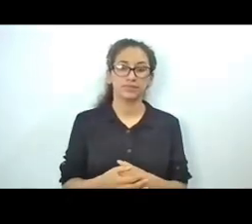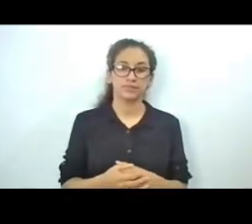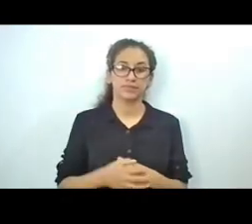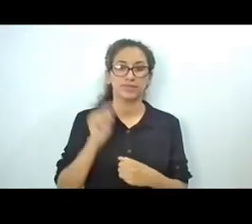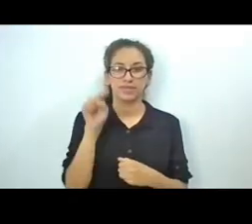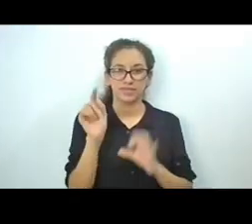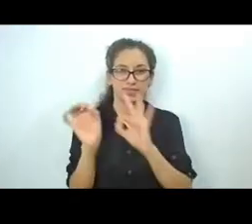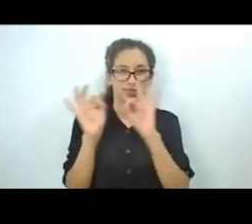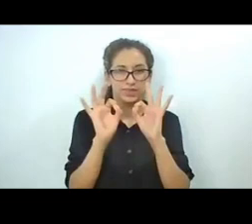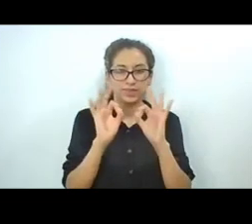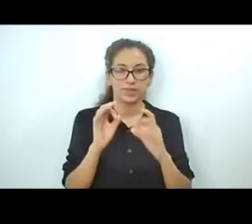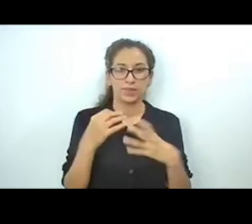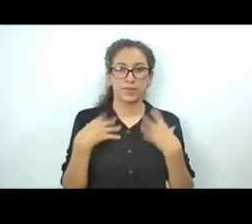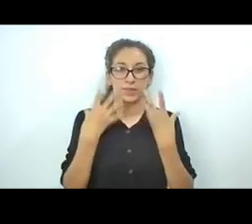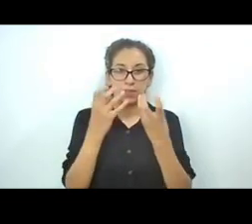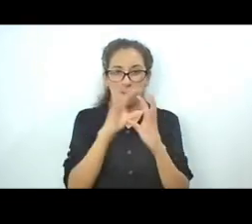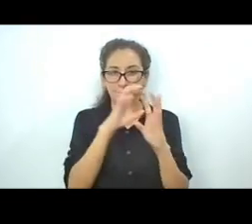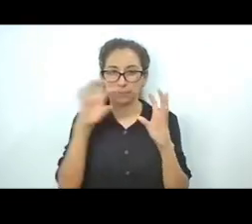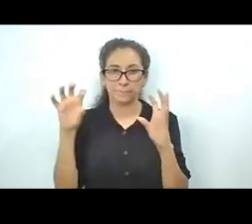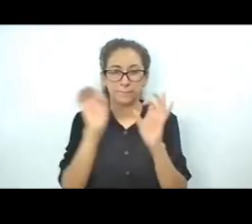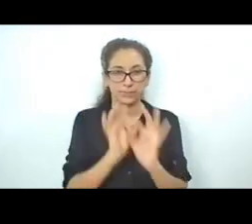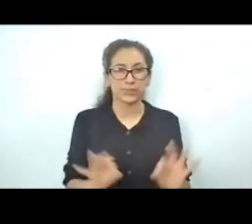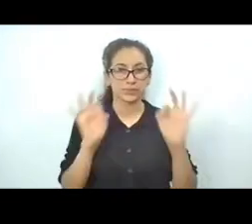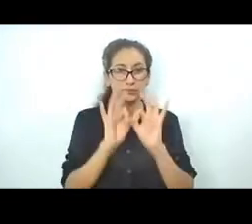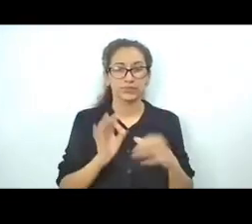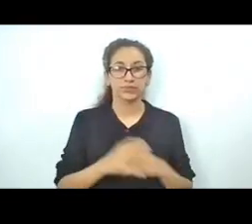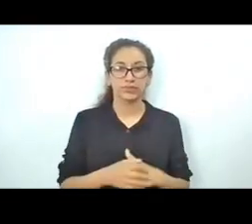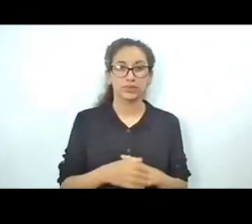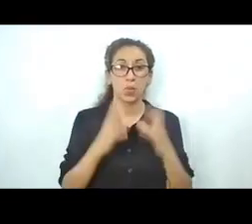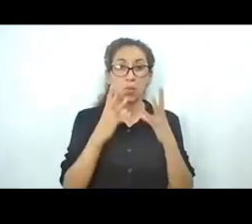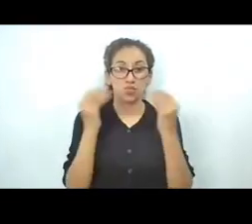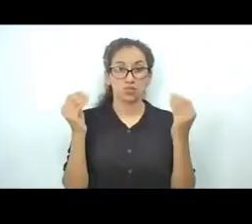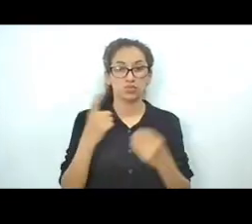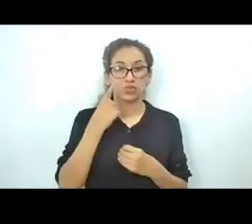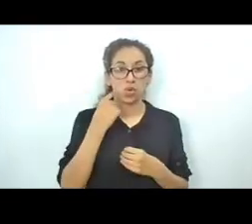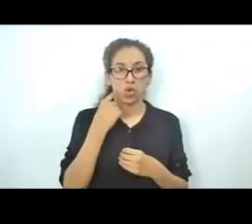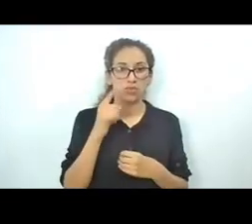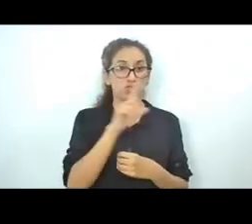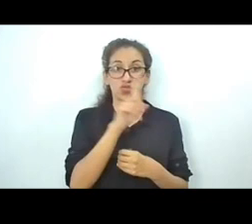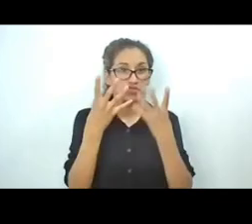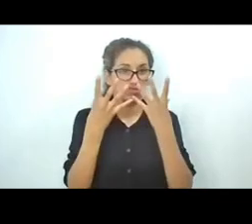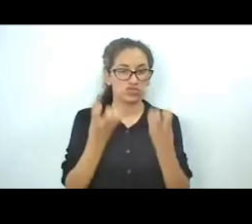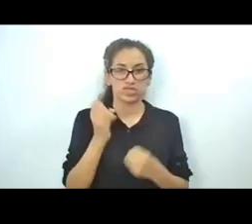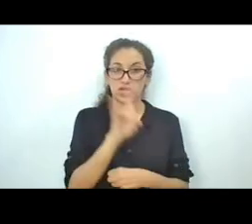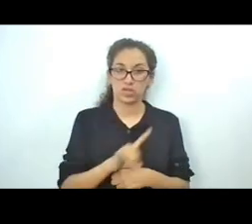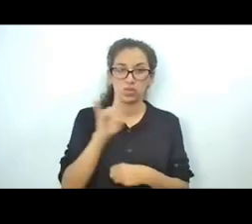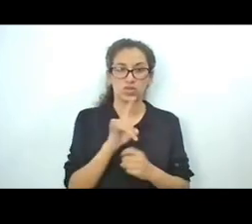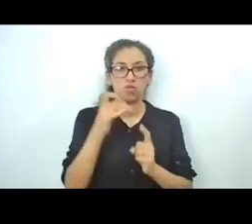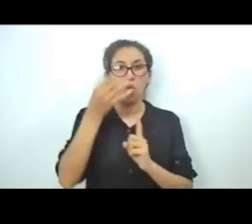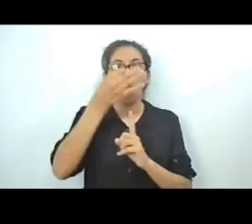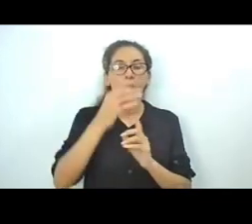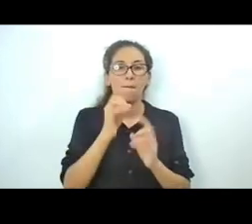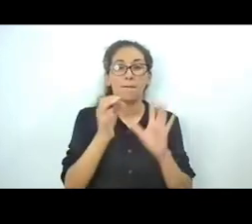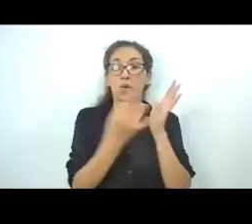lleva a traer algo importante, ¿no? Que muchos hombres no quieren utilizar preservativo en